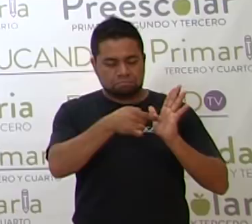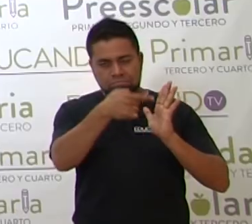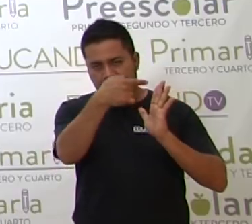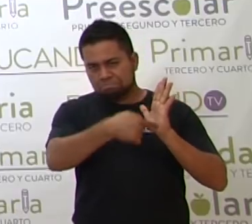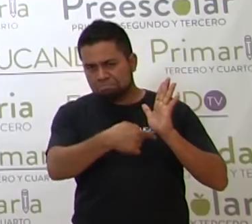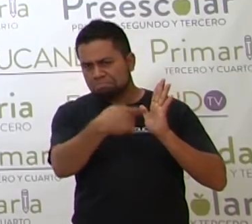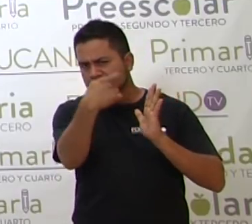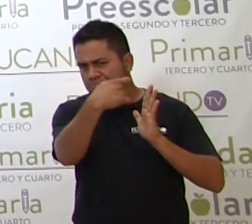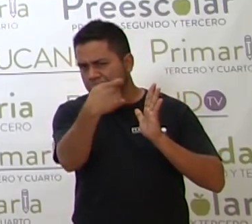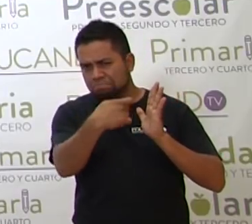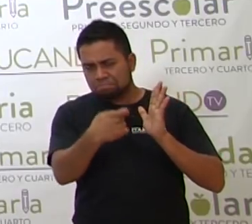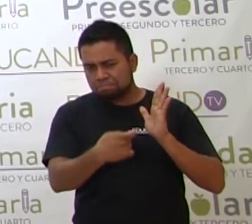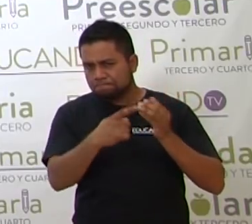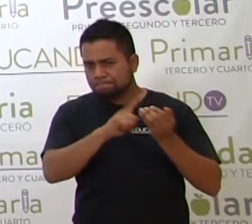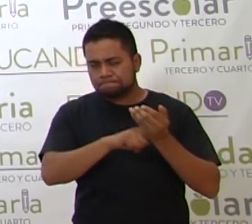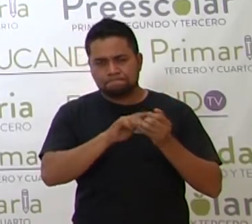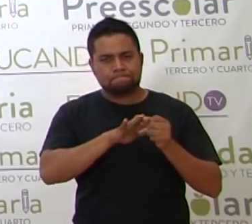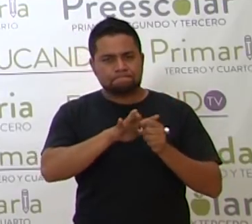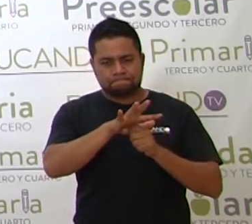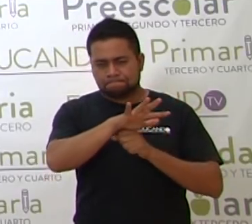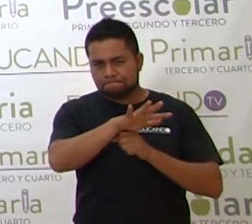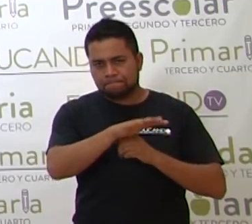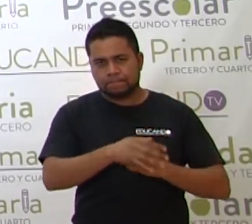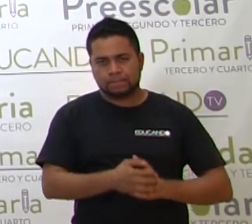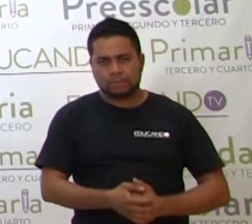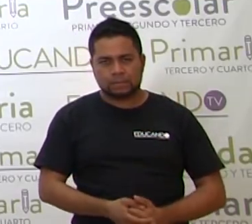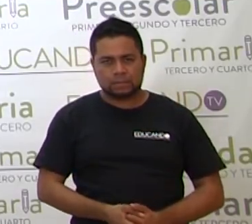presentar, bien,